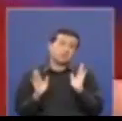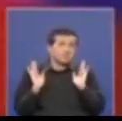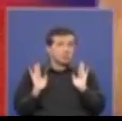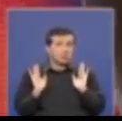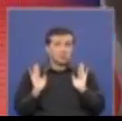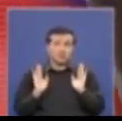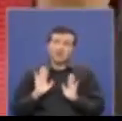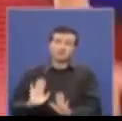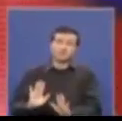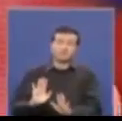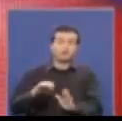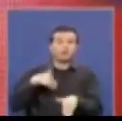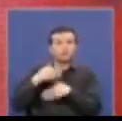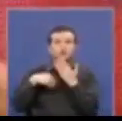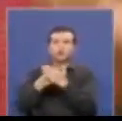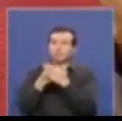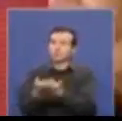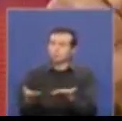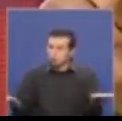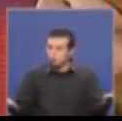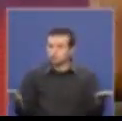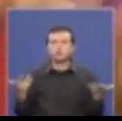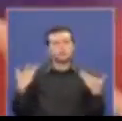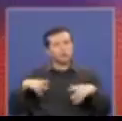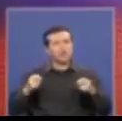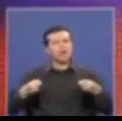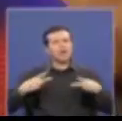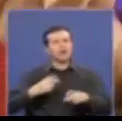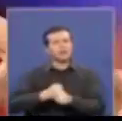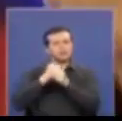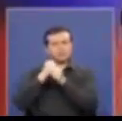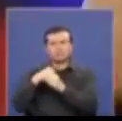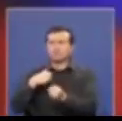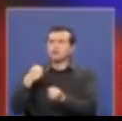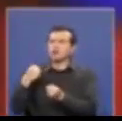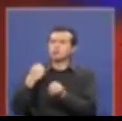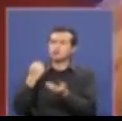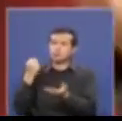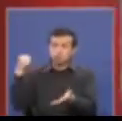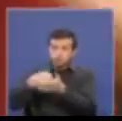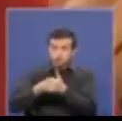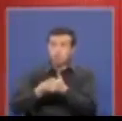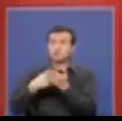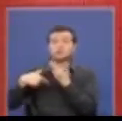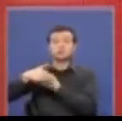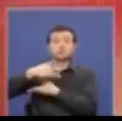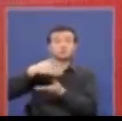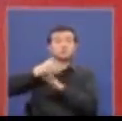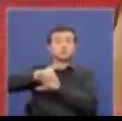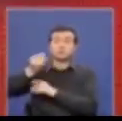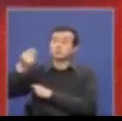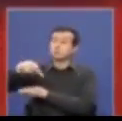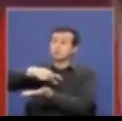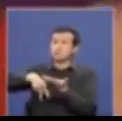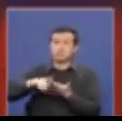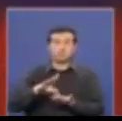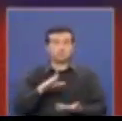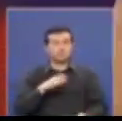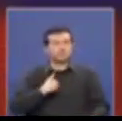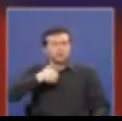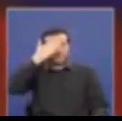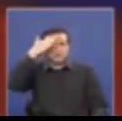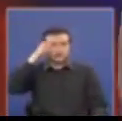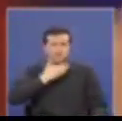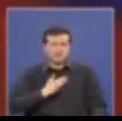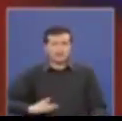pero tenían garantía, hemos recuperado la plata, y esas compras las hacen los técnicos, no es que las hace el presidente, el ministro de defensa, yo que sé de